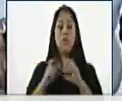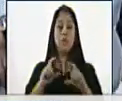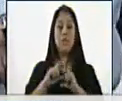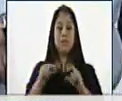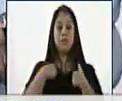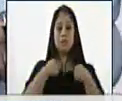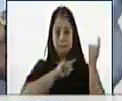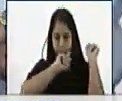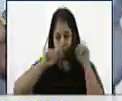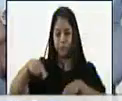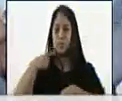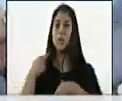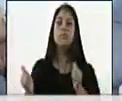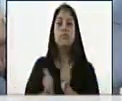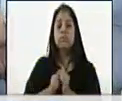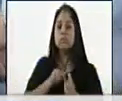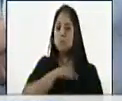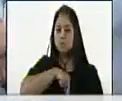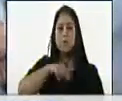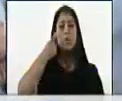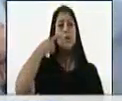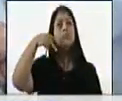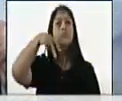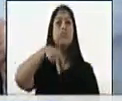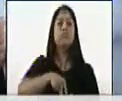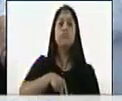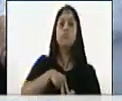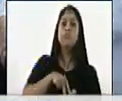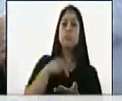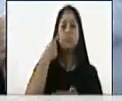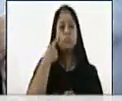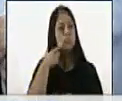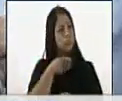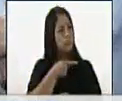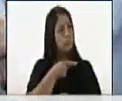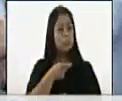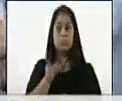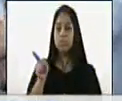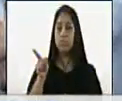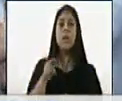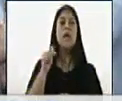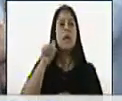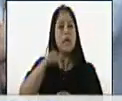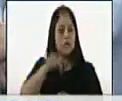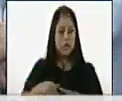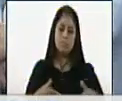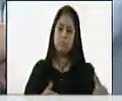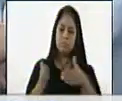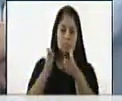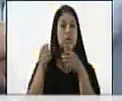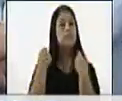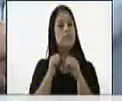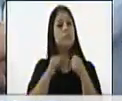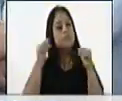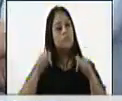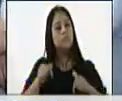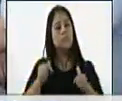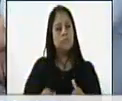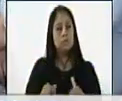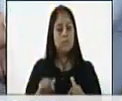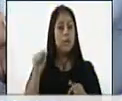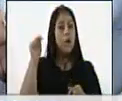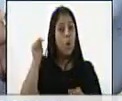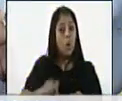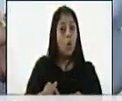hospital y nos venimos a parar aquí y dijimos vamos a hacer que esto funcione. El día de hoy no solo